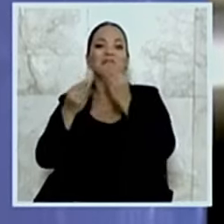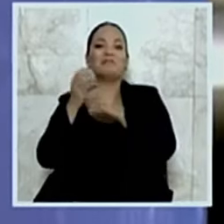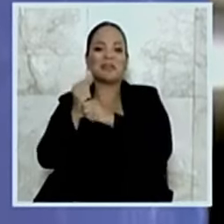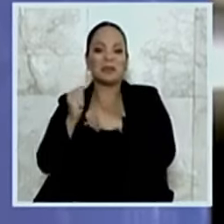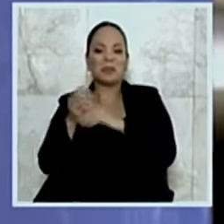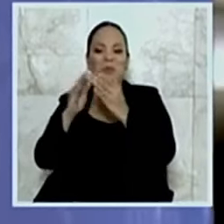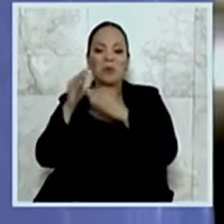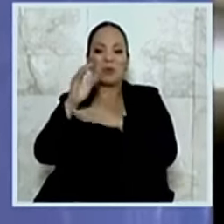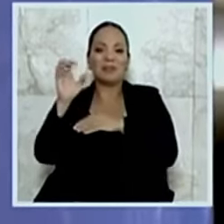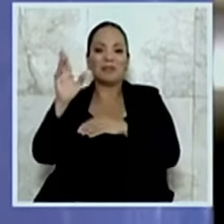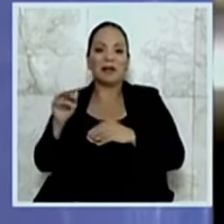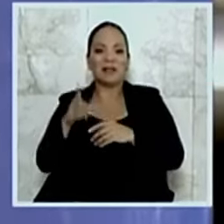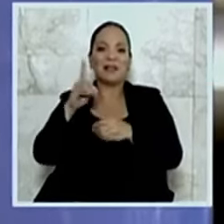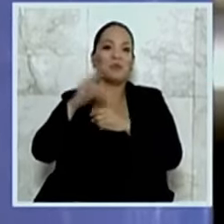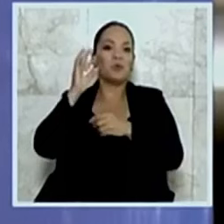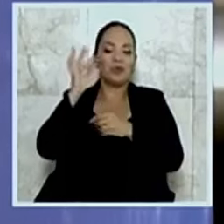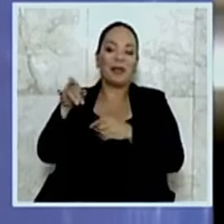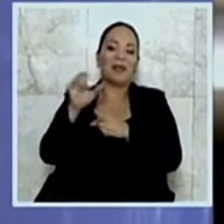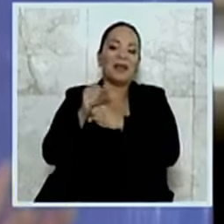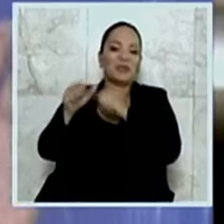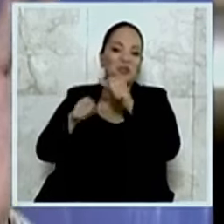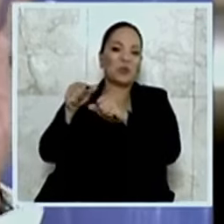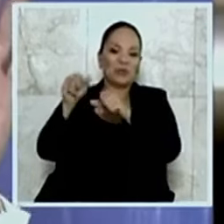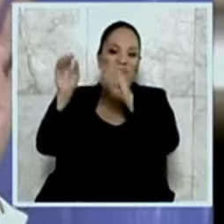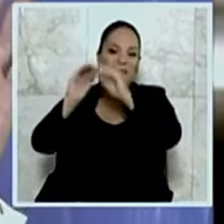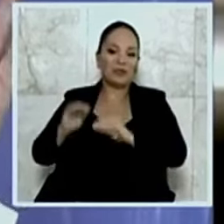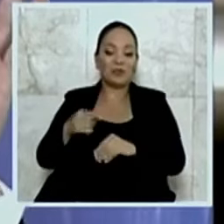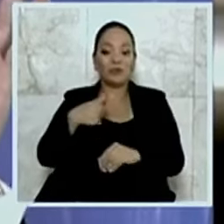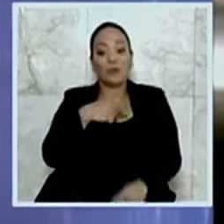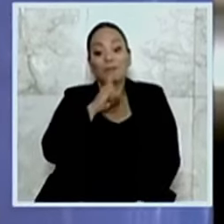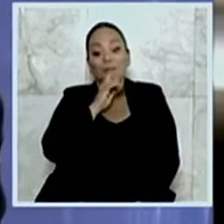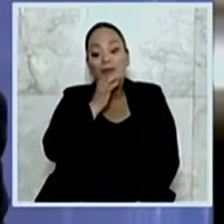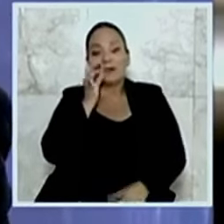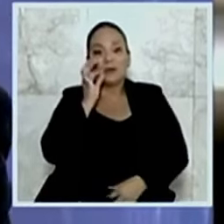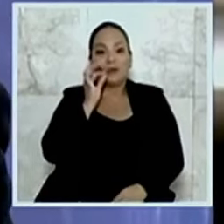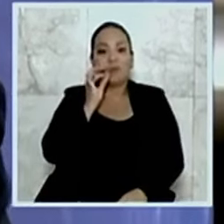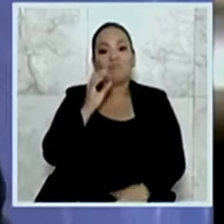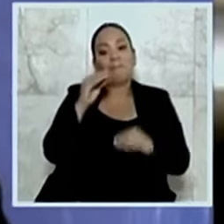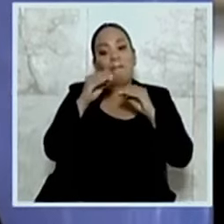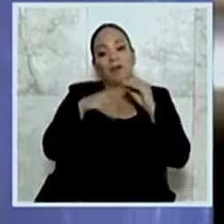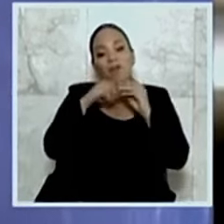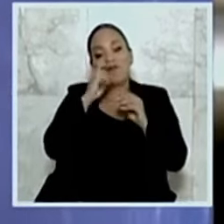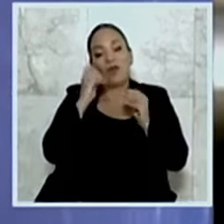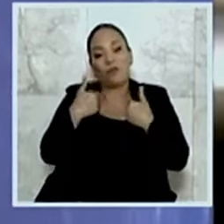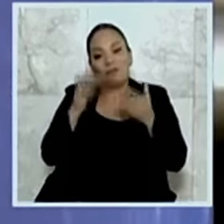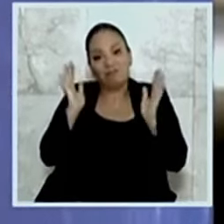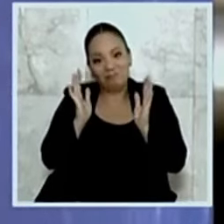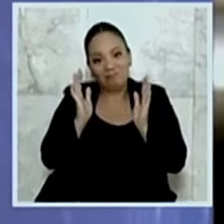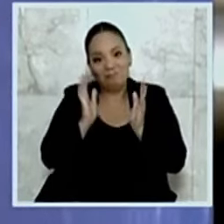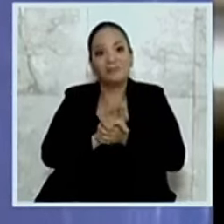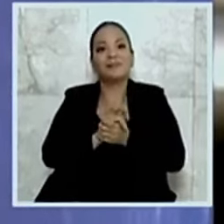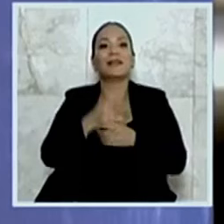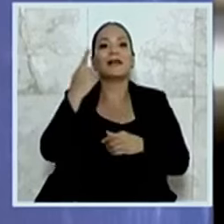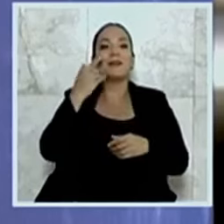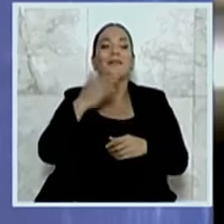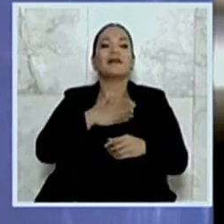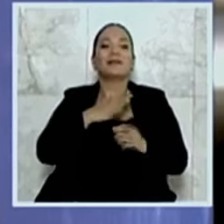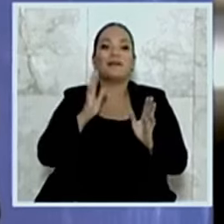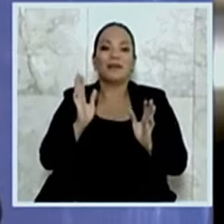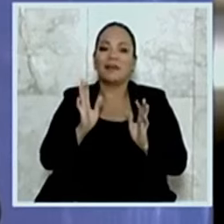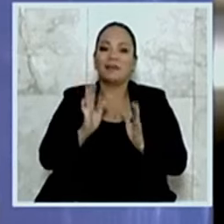diplomáticas. Fíjense en redes sociales lo que está diciendo el pueblo de Costa Rica, sobre todo de la diputada que